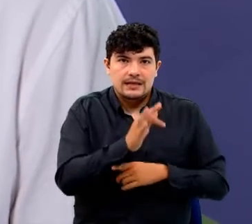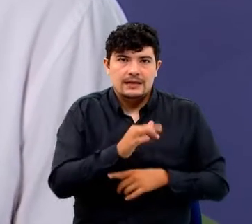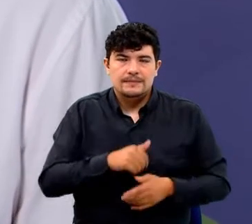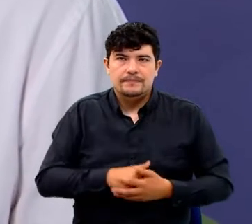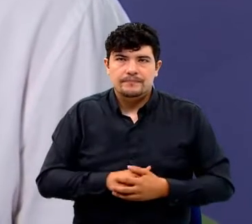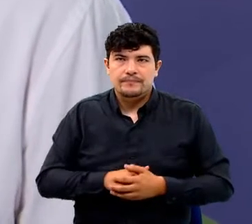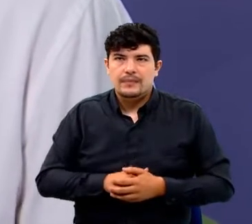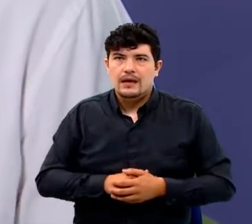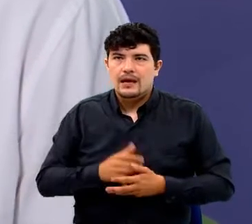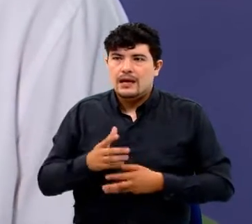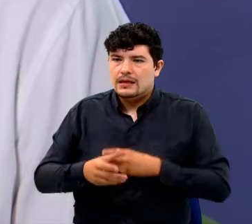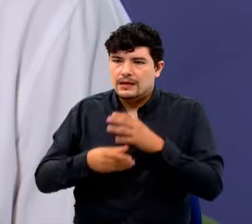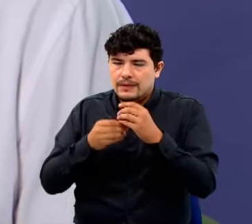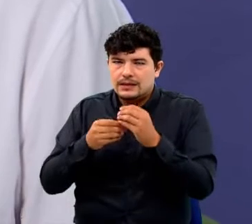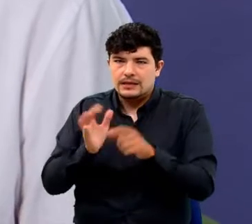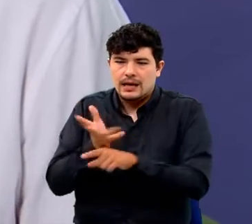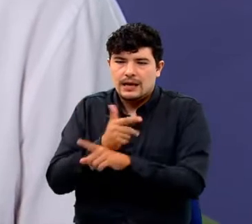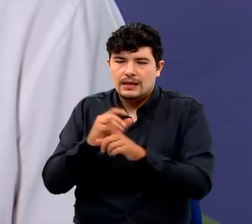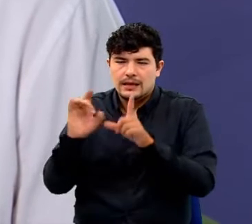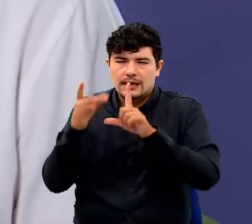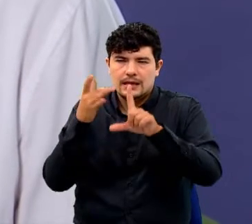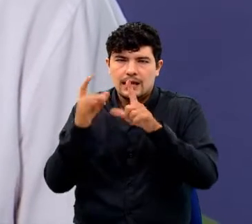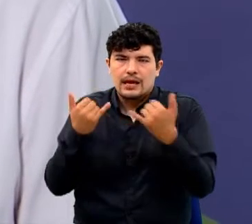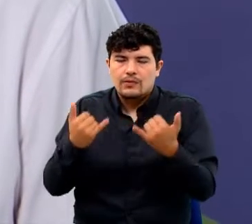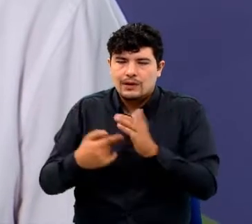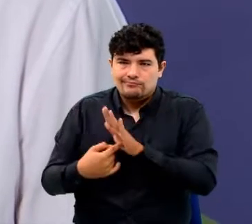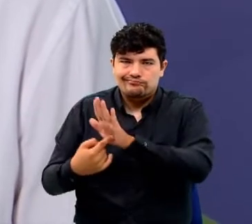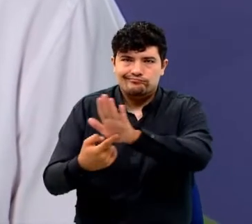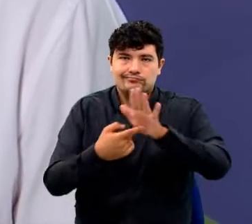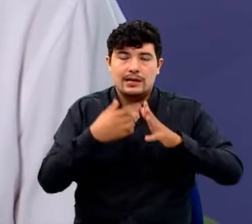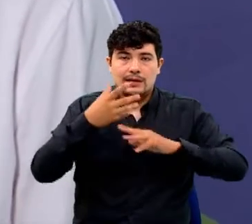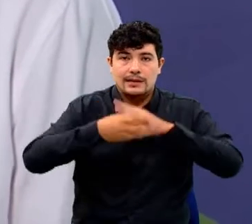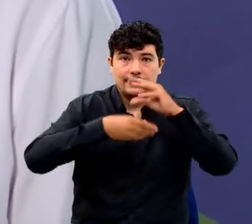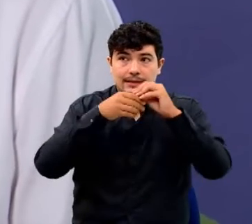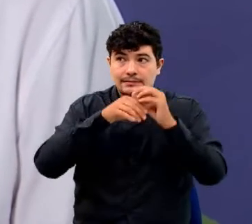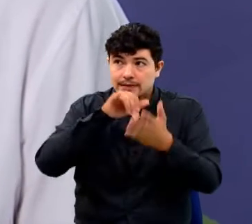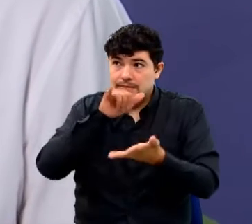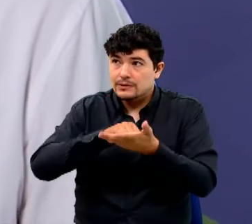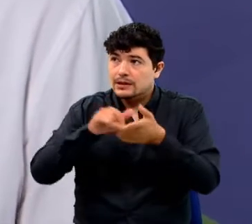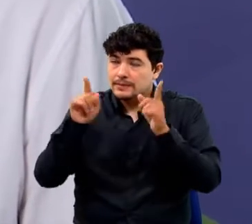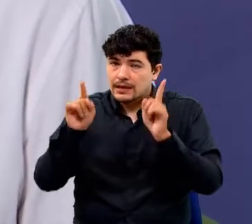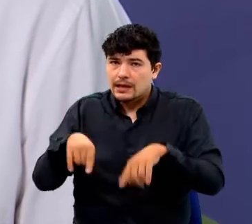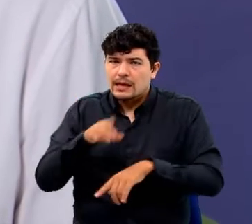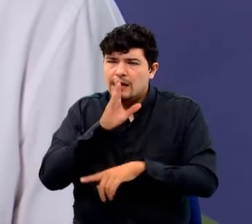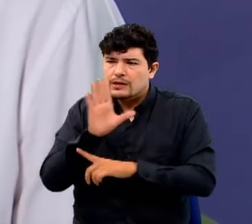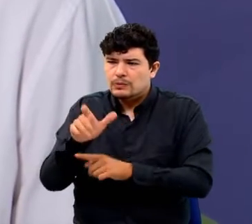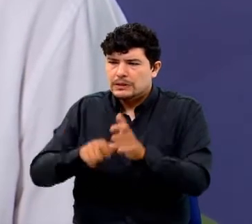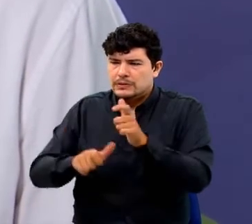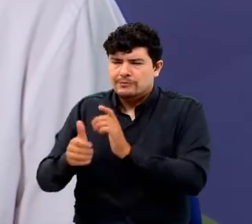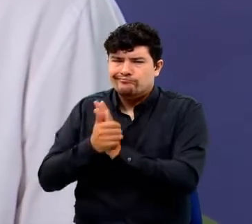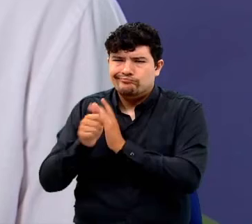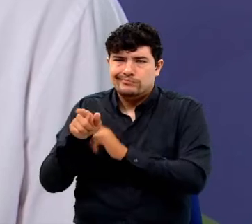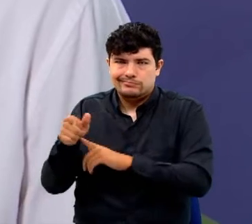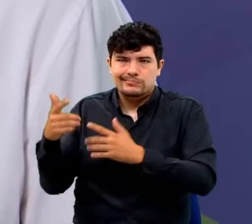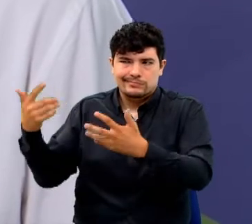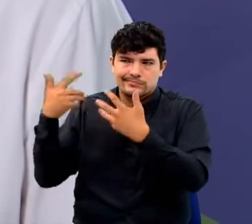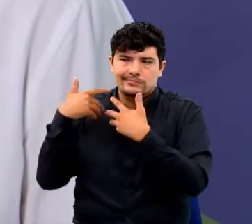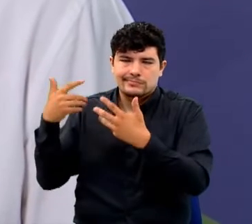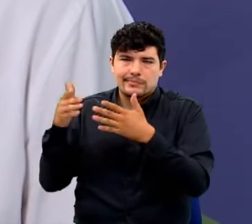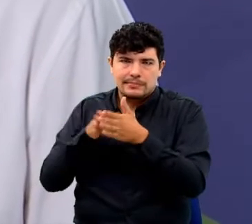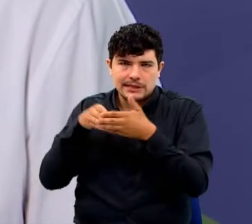fungibles, todo lo que tiene que ver con el arte digital. Traemos esta muestra y traemos asimismo pues personas capacitadas para enseñarle a hacer a uno la